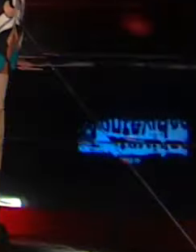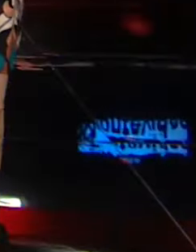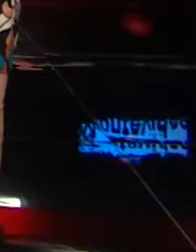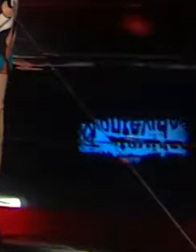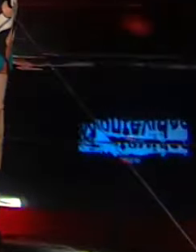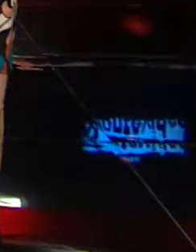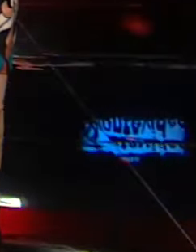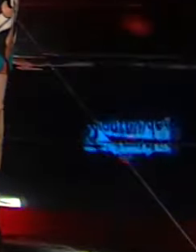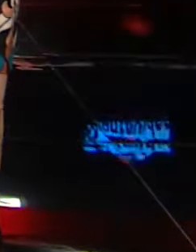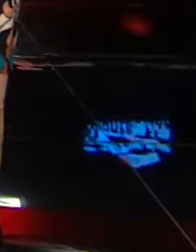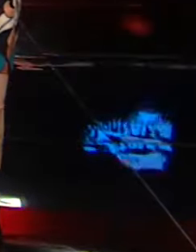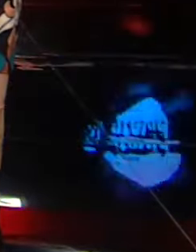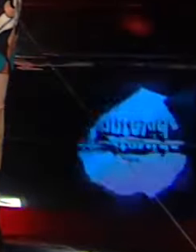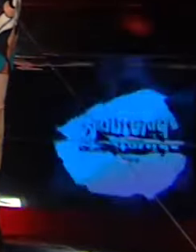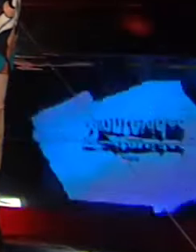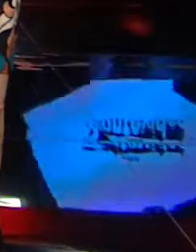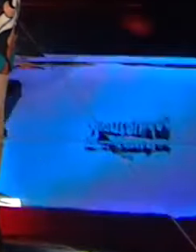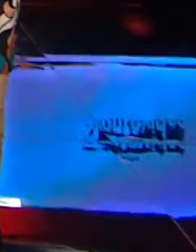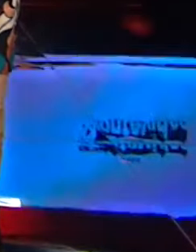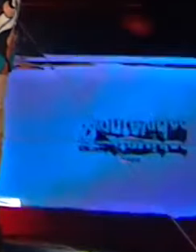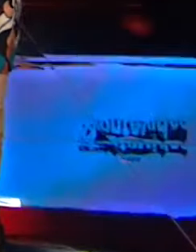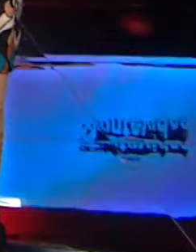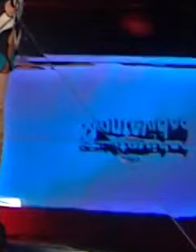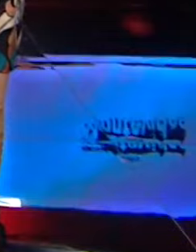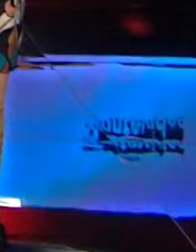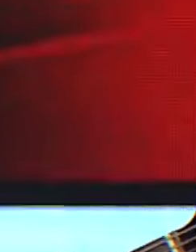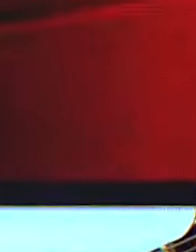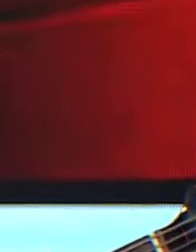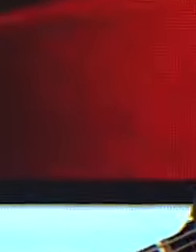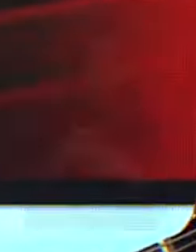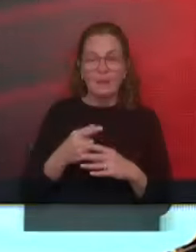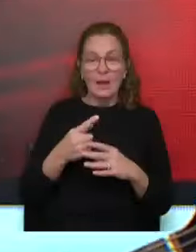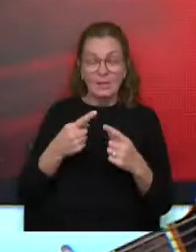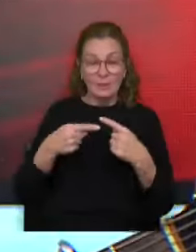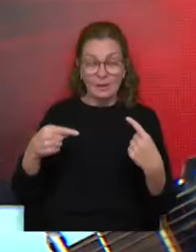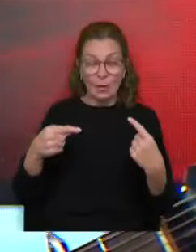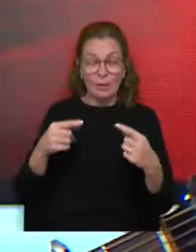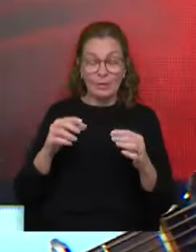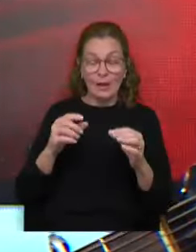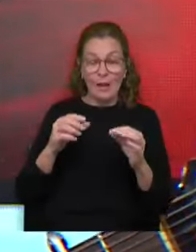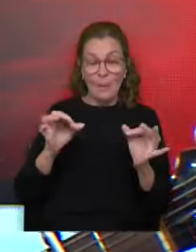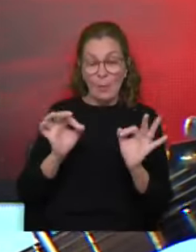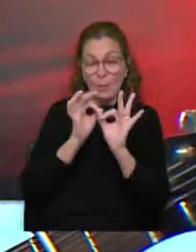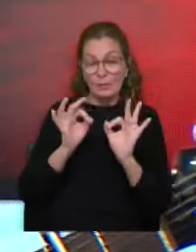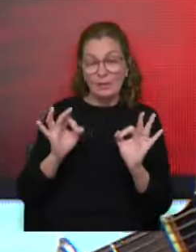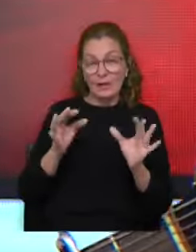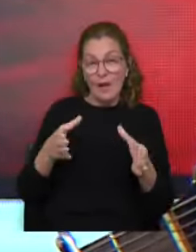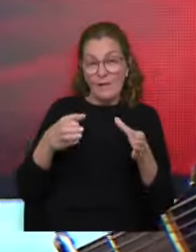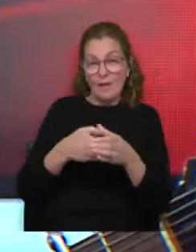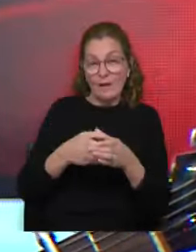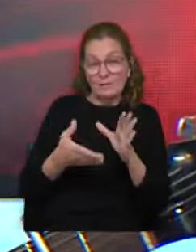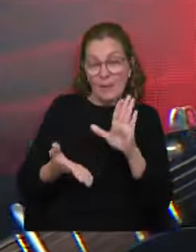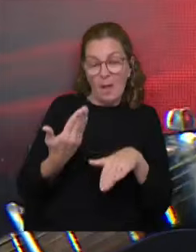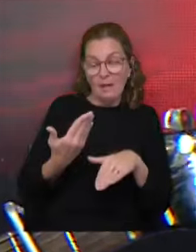o más de estudio, ¿no? Claro, sí. Y tiene otras, además de cosas más acústicas, más banda, tiene otras exploraciones más...